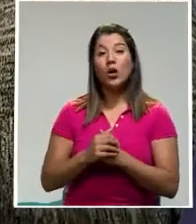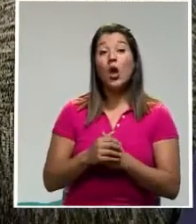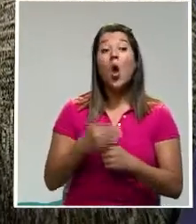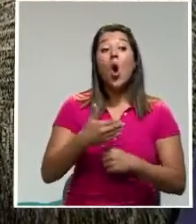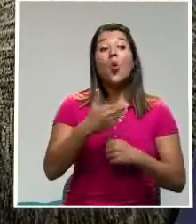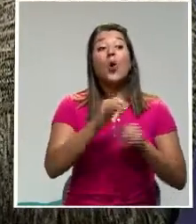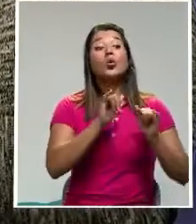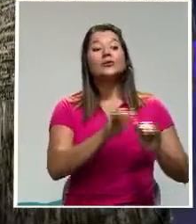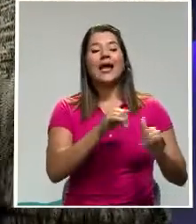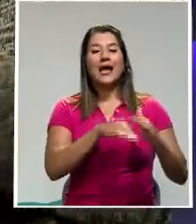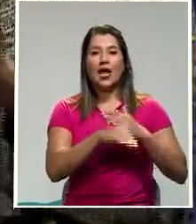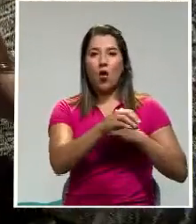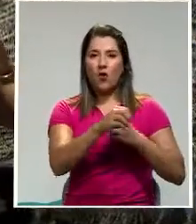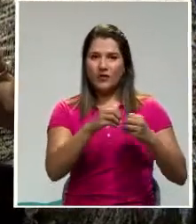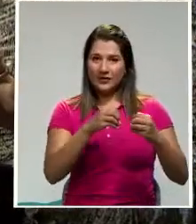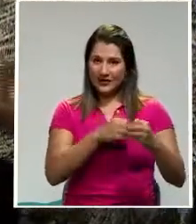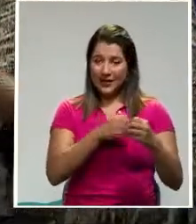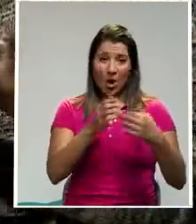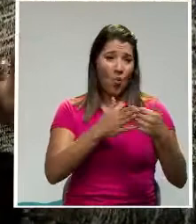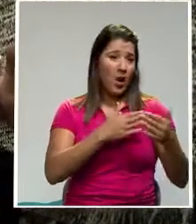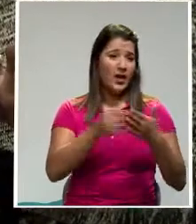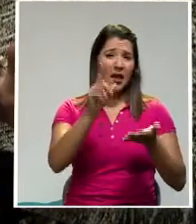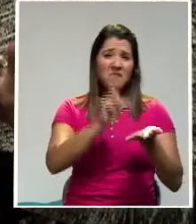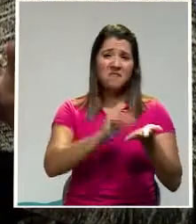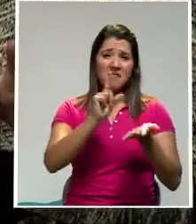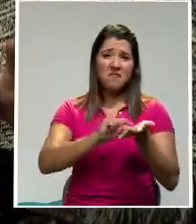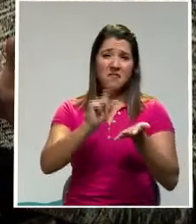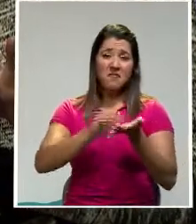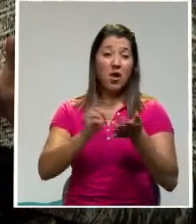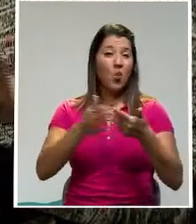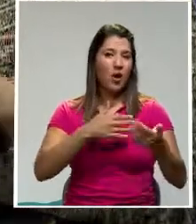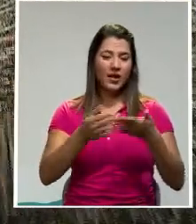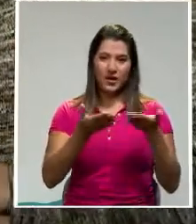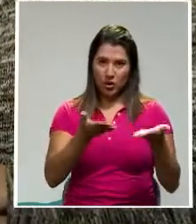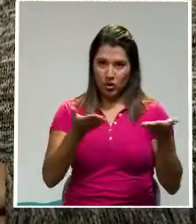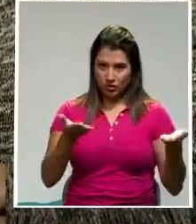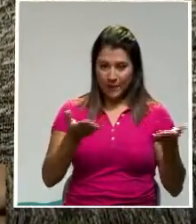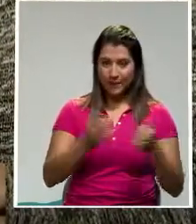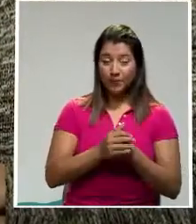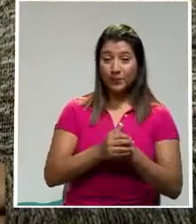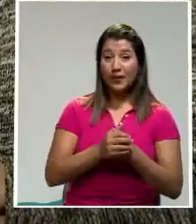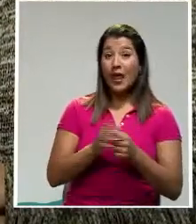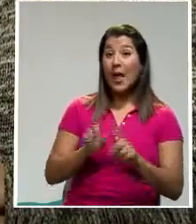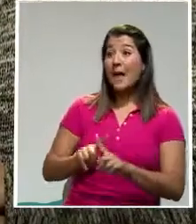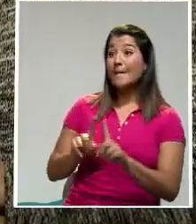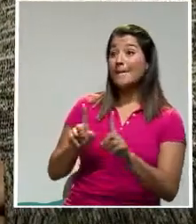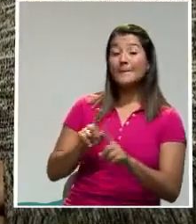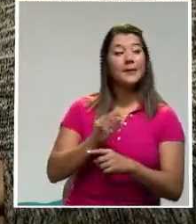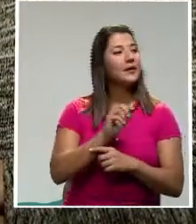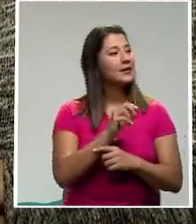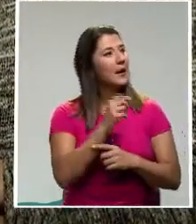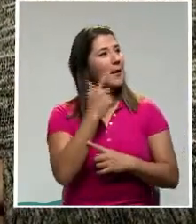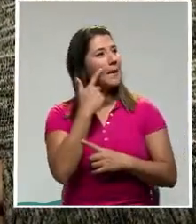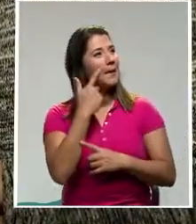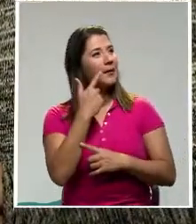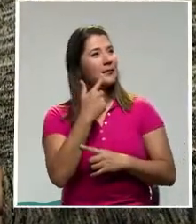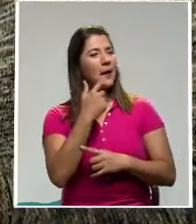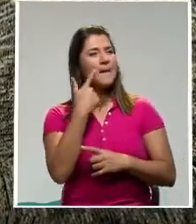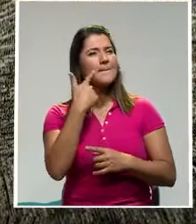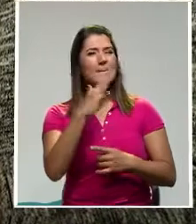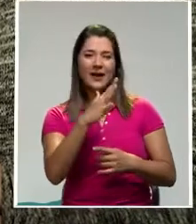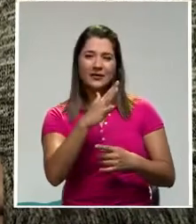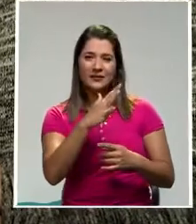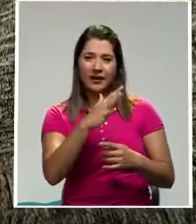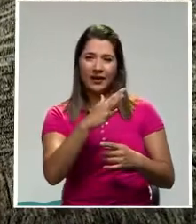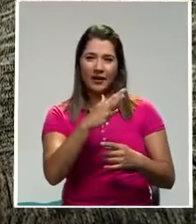oficina, cualquiera imprime lo que sea. Pero cuando hay un cementerio de árboles apilados